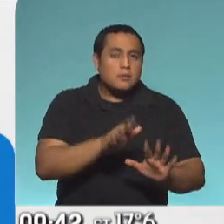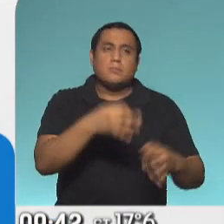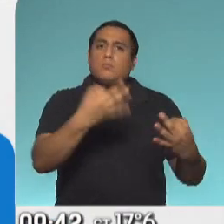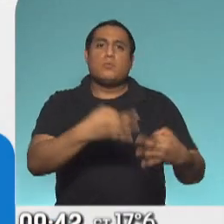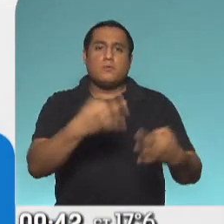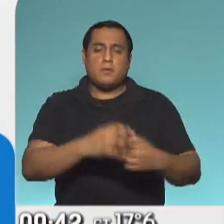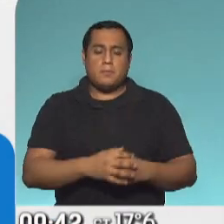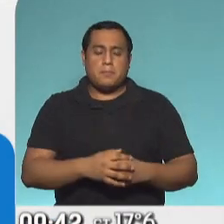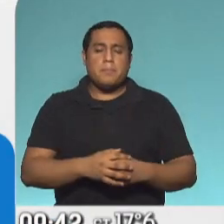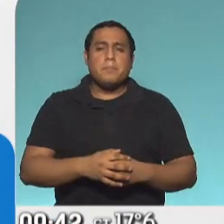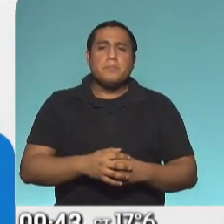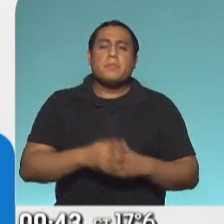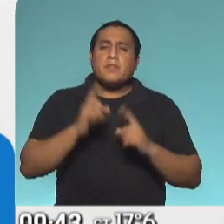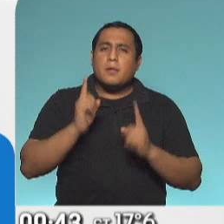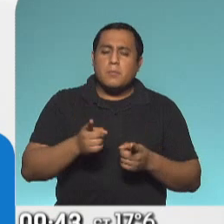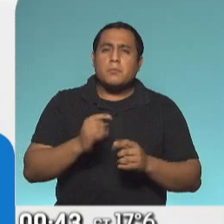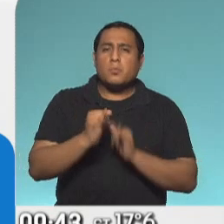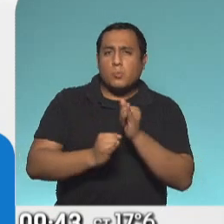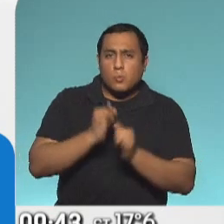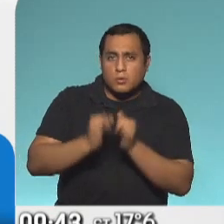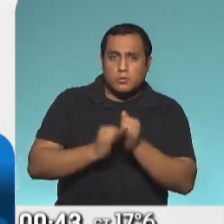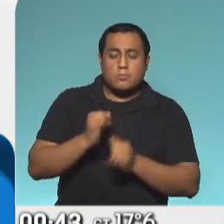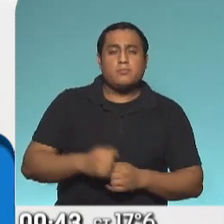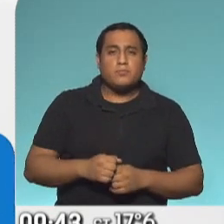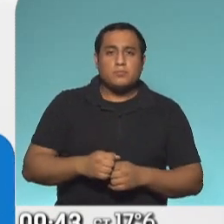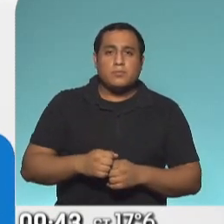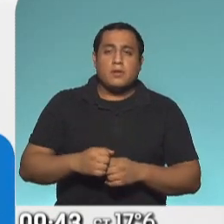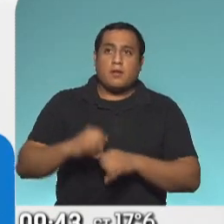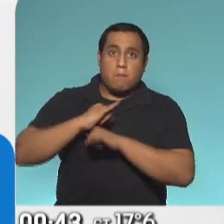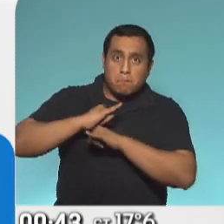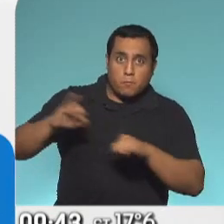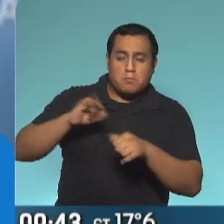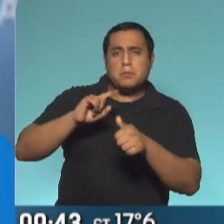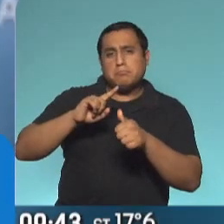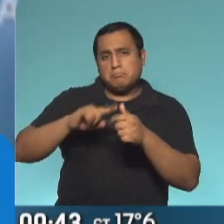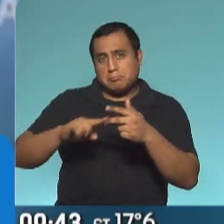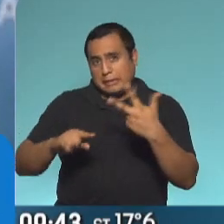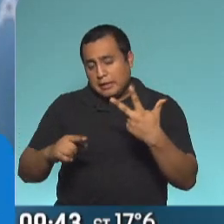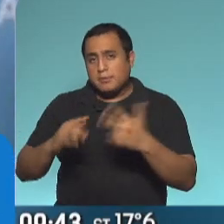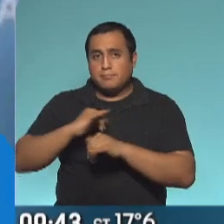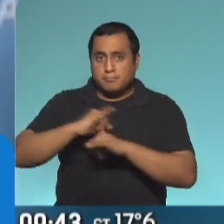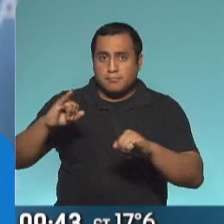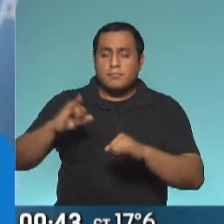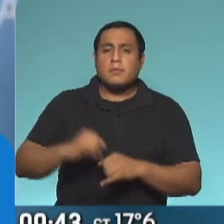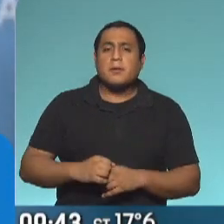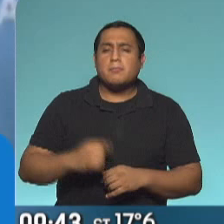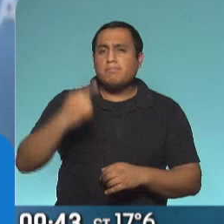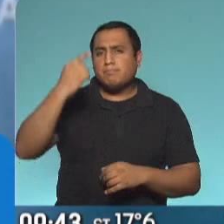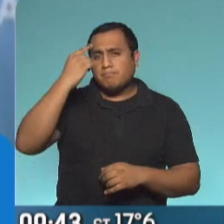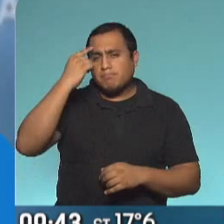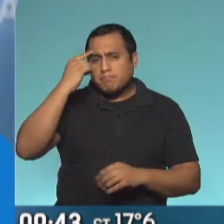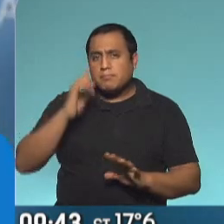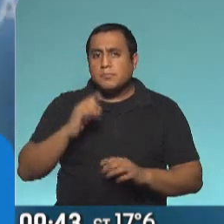y en relación a dos o tres mensajes también grandes pensar por la positiva a